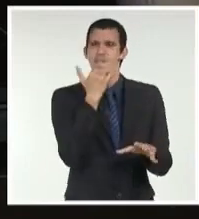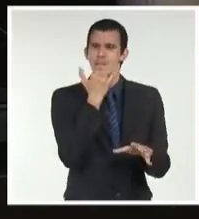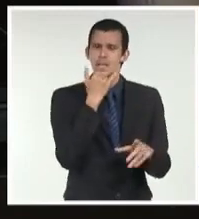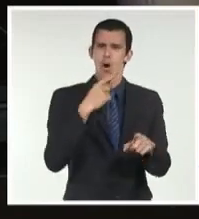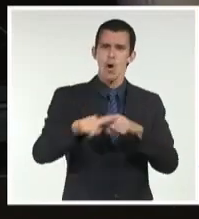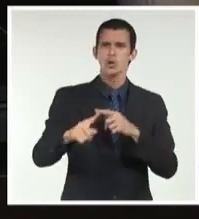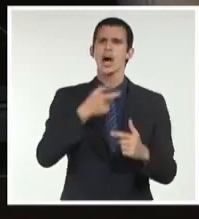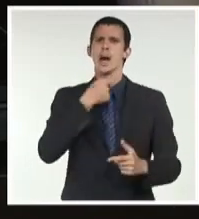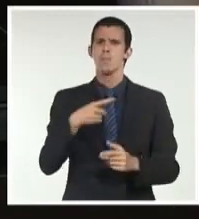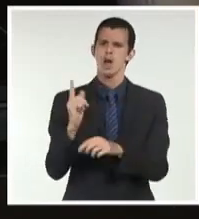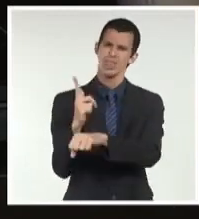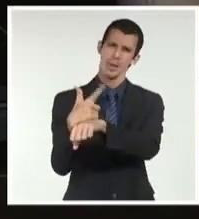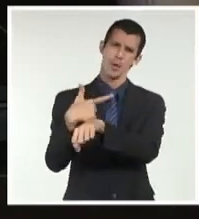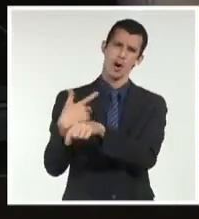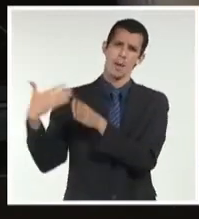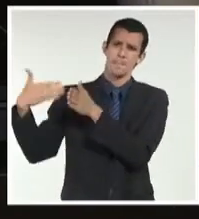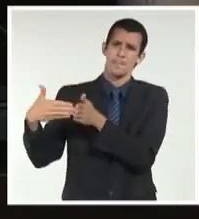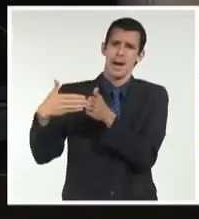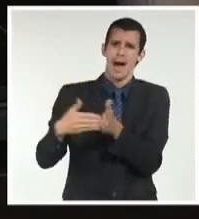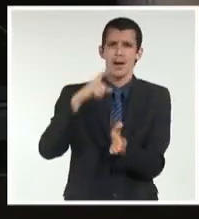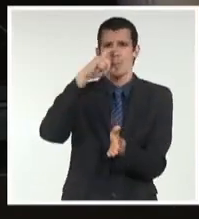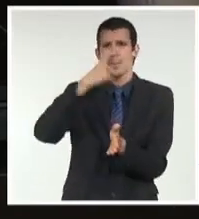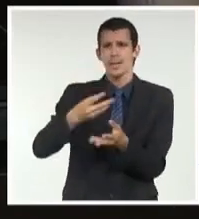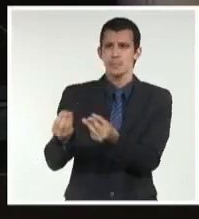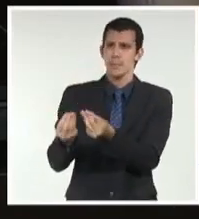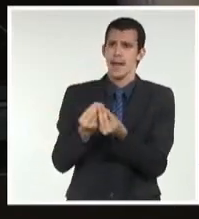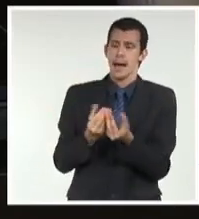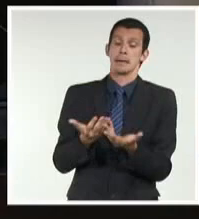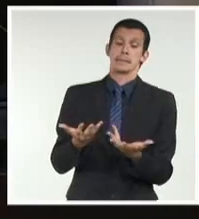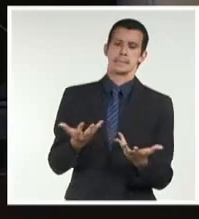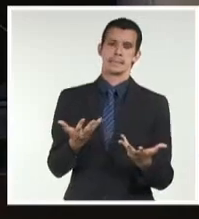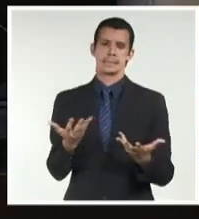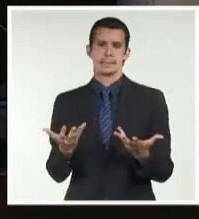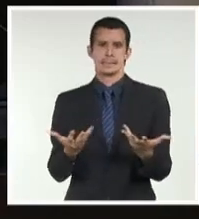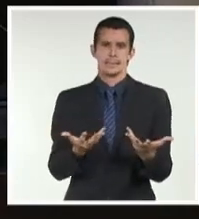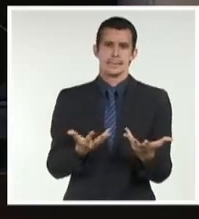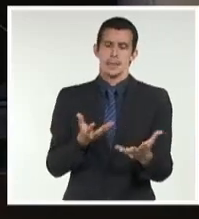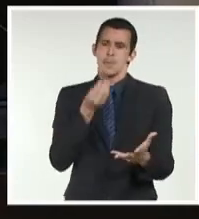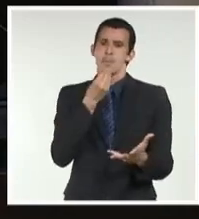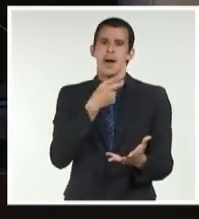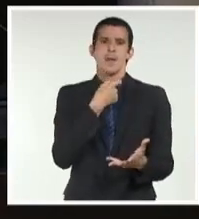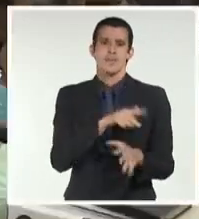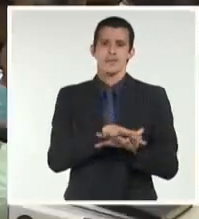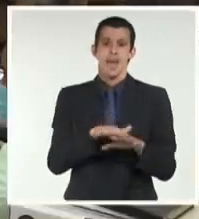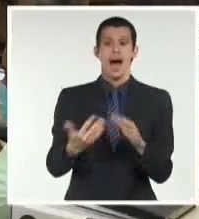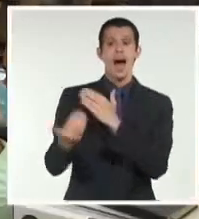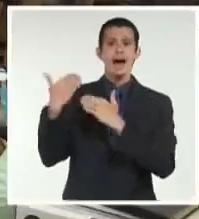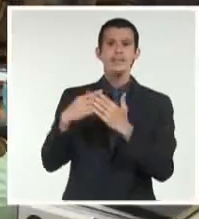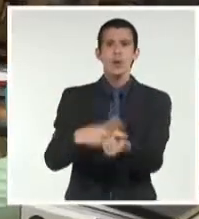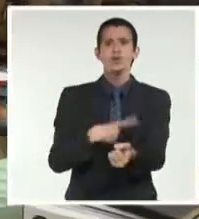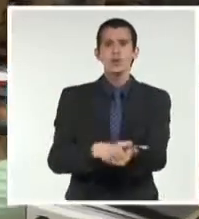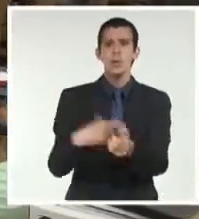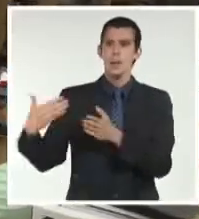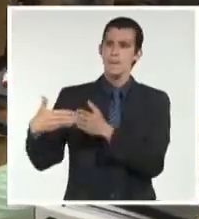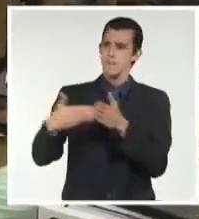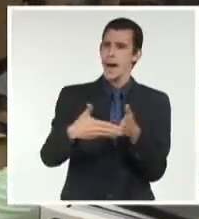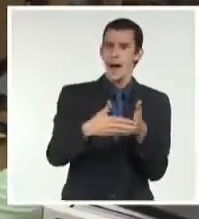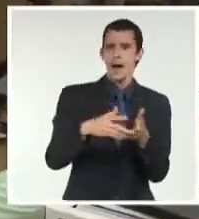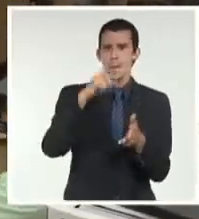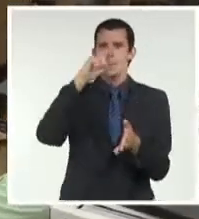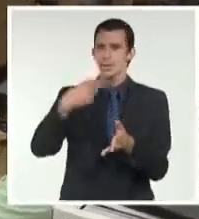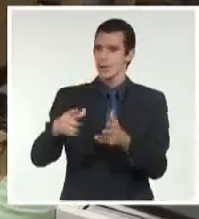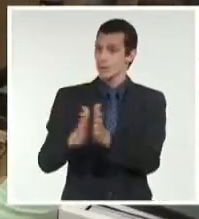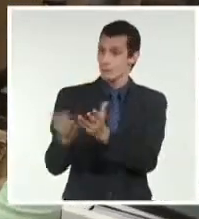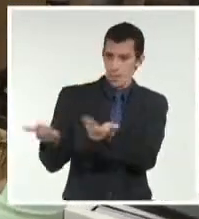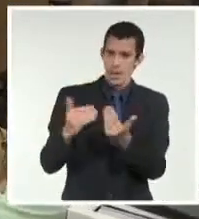la disponibilidad de combustible, que eso no nos permite entonces cubrir con la generación distribuida. El presidente también